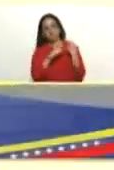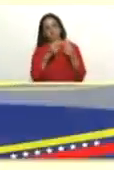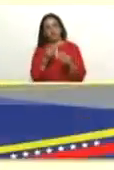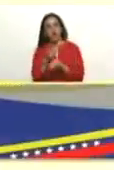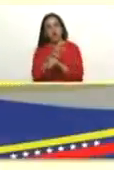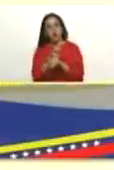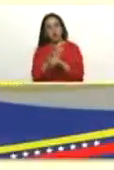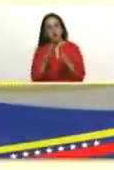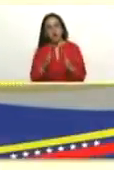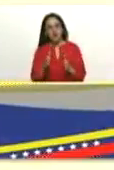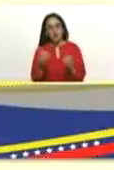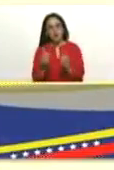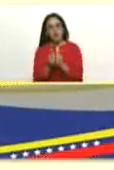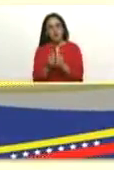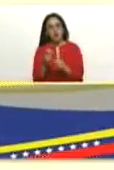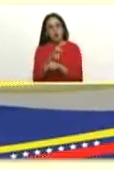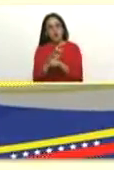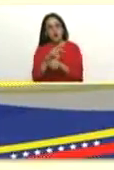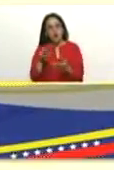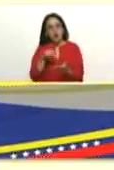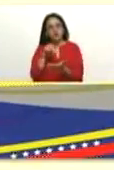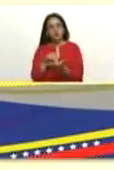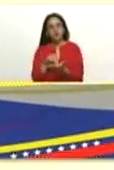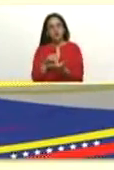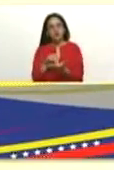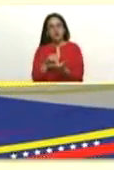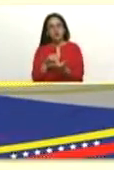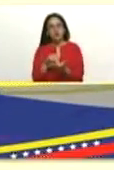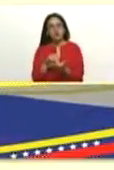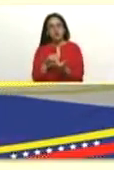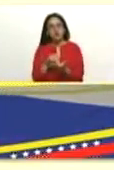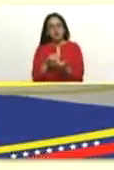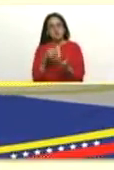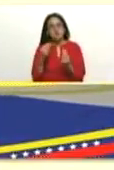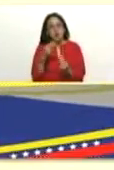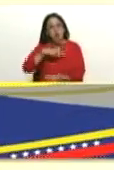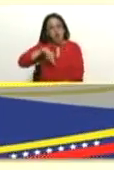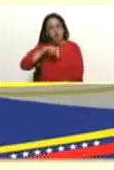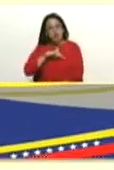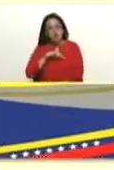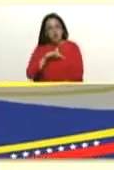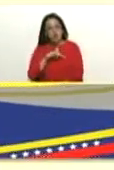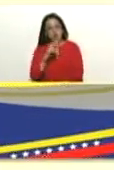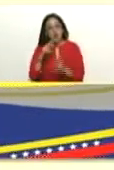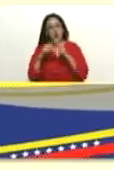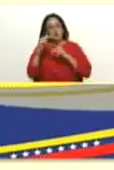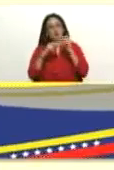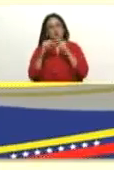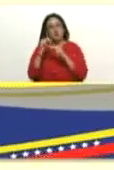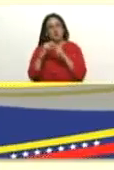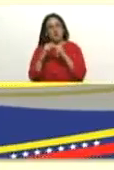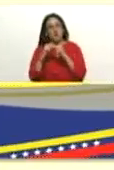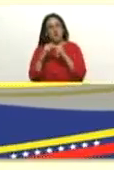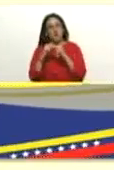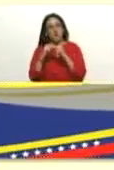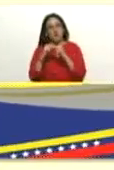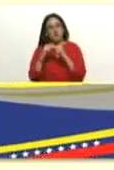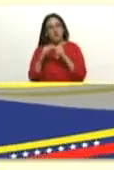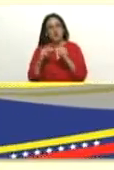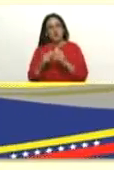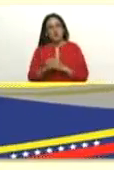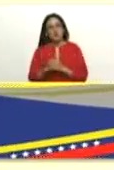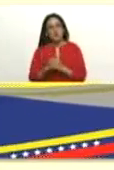gobernador, conjuntamente con el gobierno nacional, para que nosotros le metamos el pecho a la construcción de esta unidad educacional que ustedes me